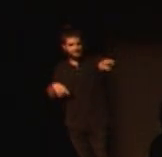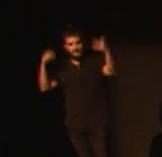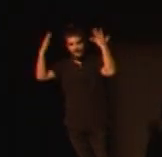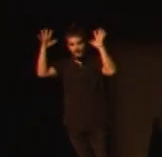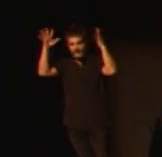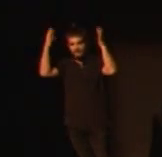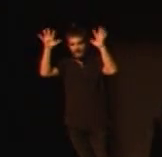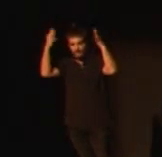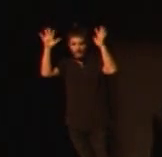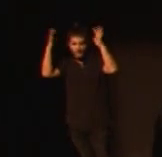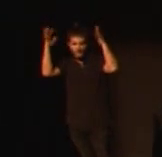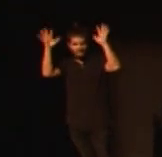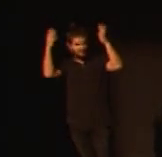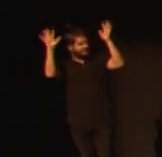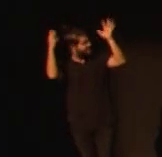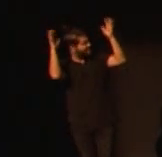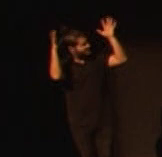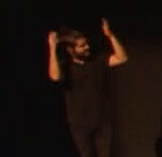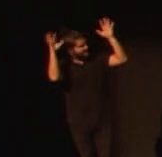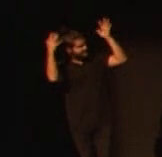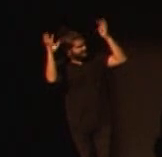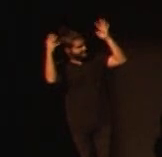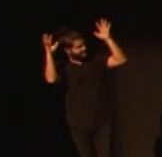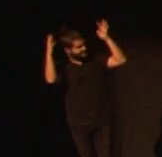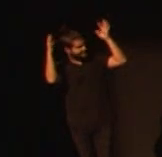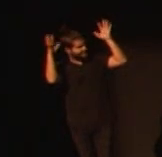Un aplauso. Aunque nos haya tocado, sí. Hay que animarle a subir.